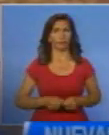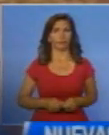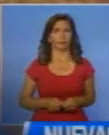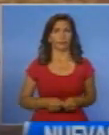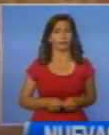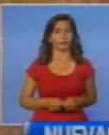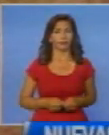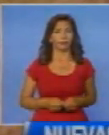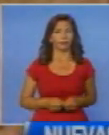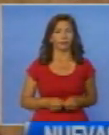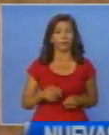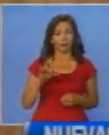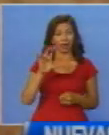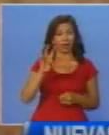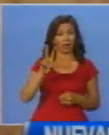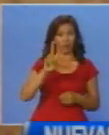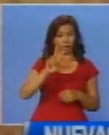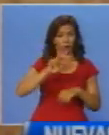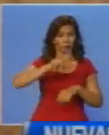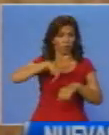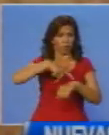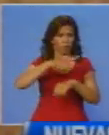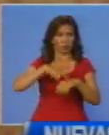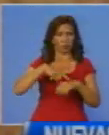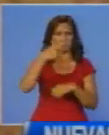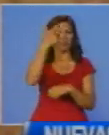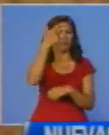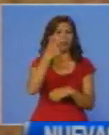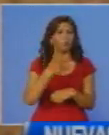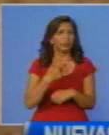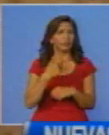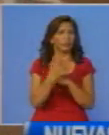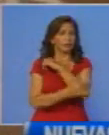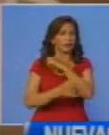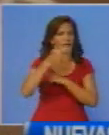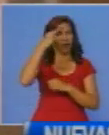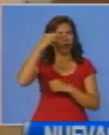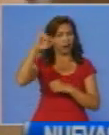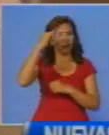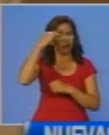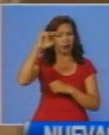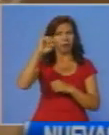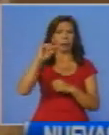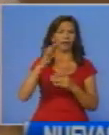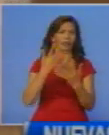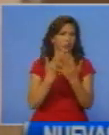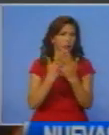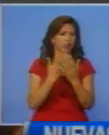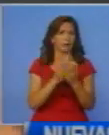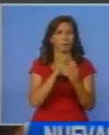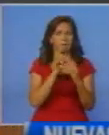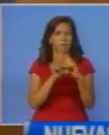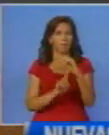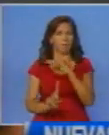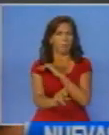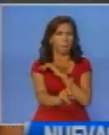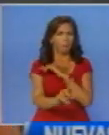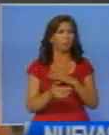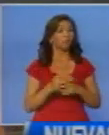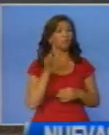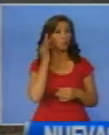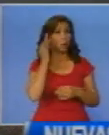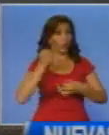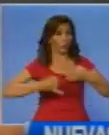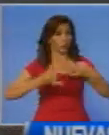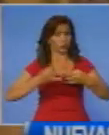Apenas habían pasado 72 horas de la evasión de una interna de nacionalidad haitiana de la cárcel de mujeres de Guayaquil y la ministra de Justicia llegó para